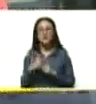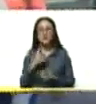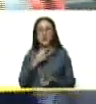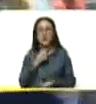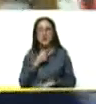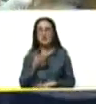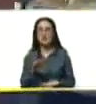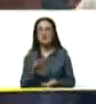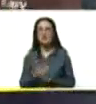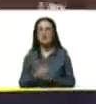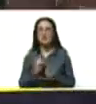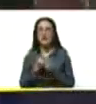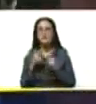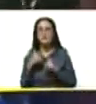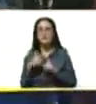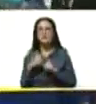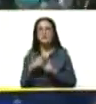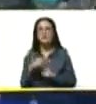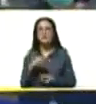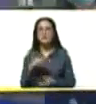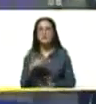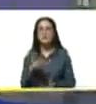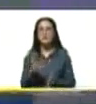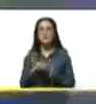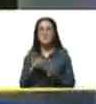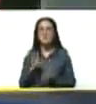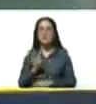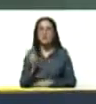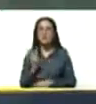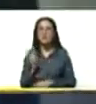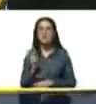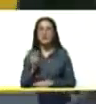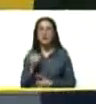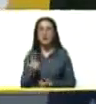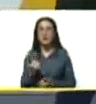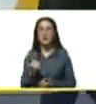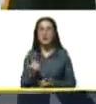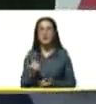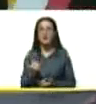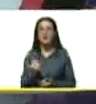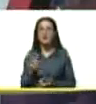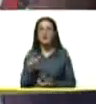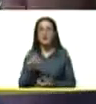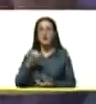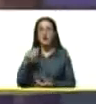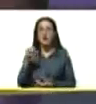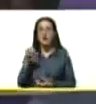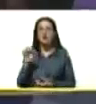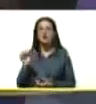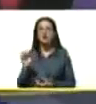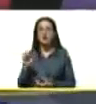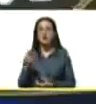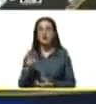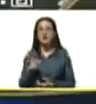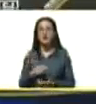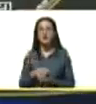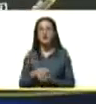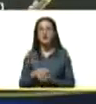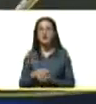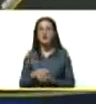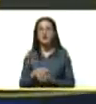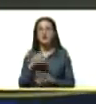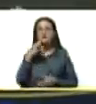agradable, un cambio positivo en el metro de Venezuela. Estamos aquí, presidente, con el compañero José Lugo, que también nos va a dar